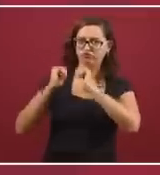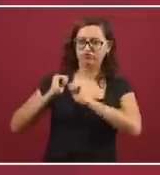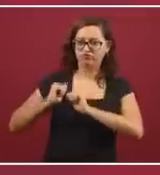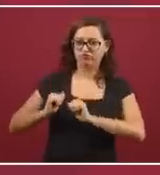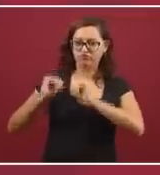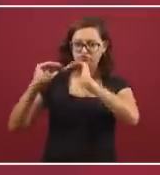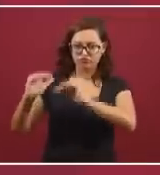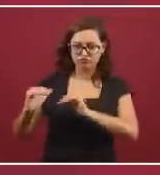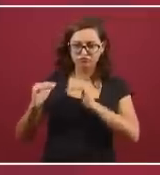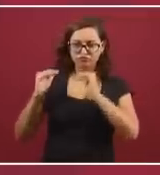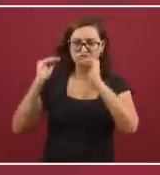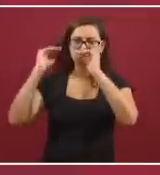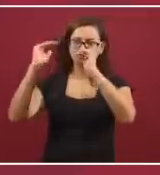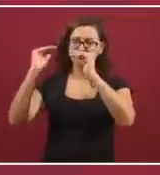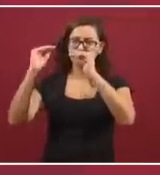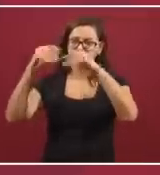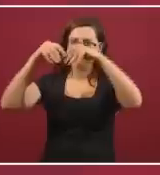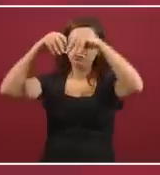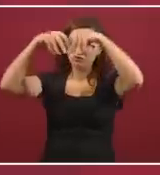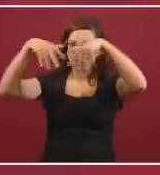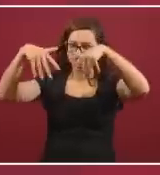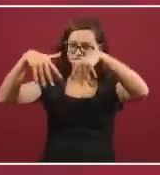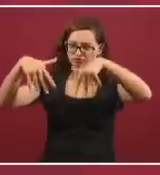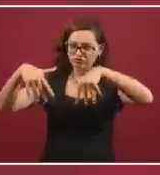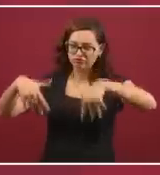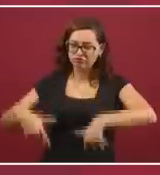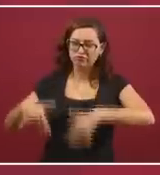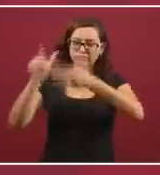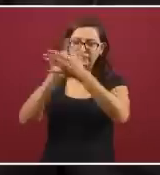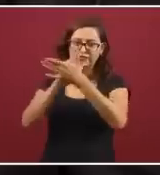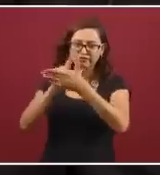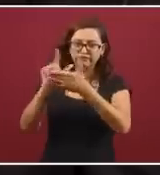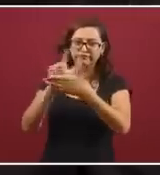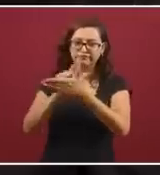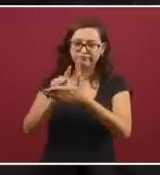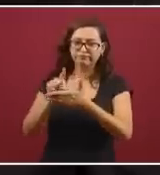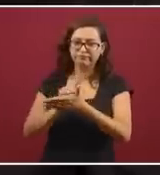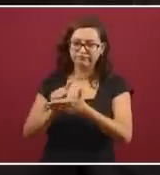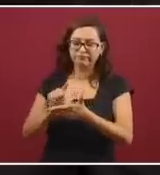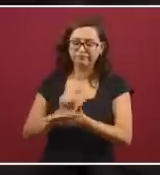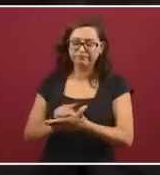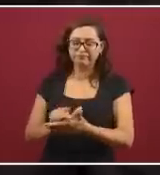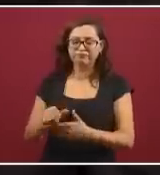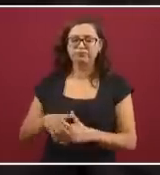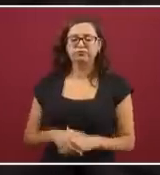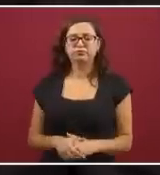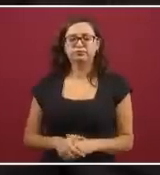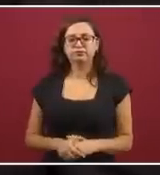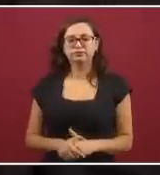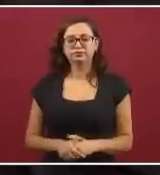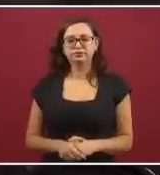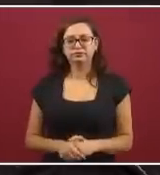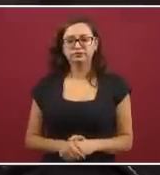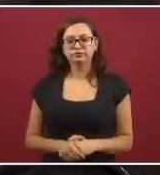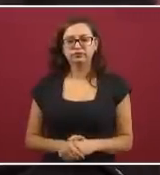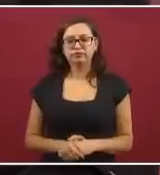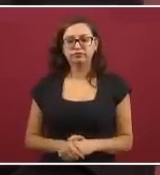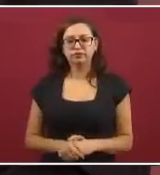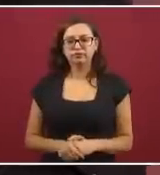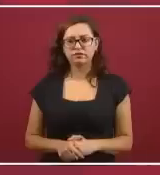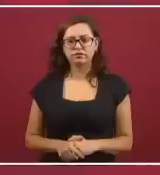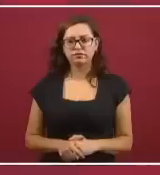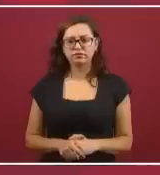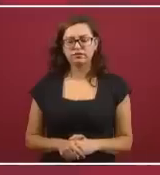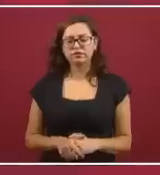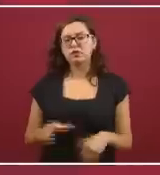de arriba hacia abajo porque sucedía no siempre que